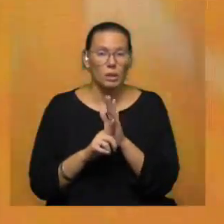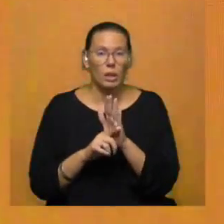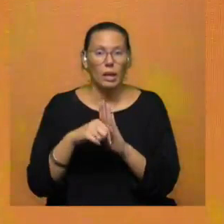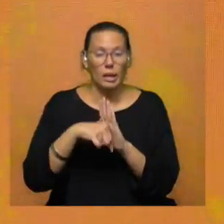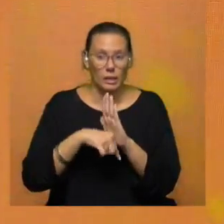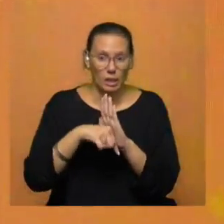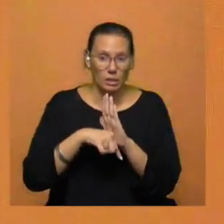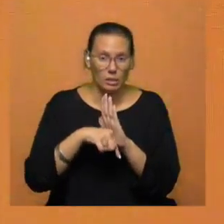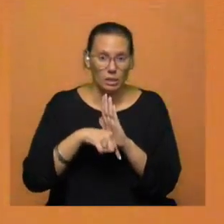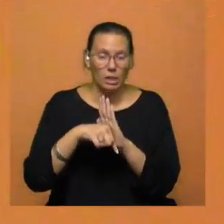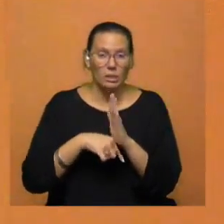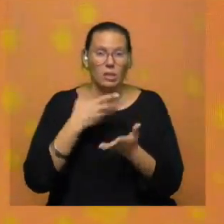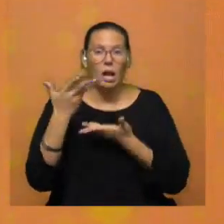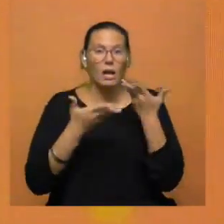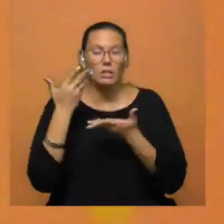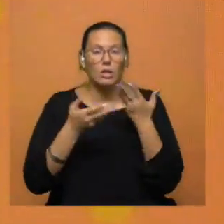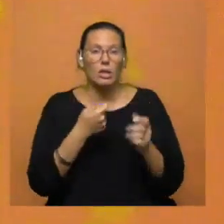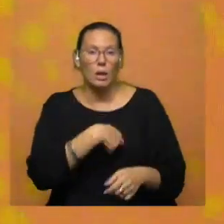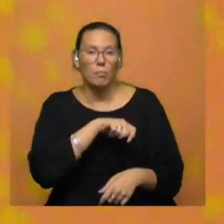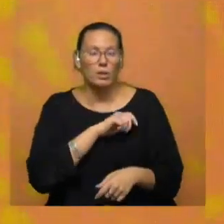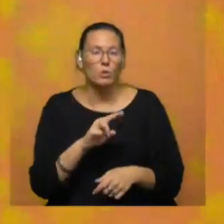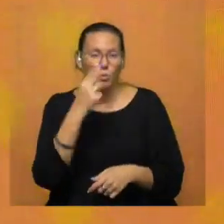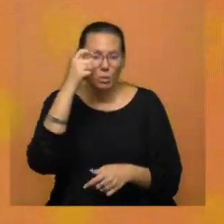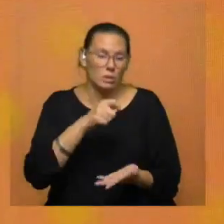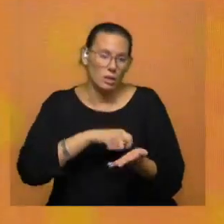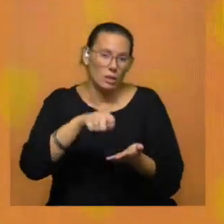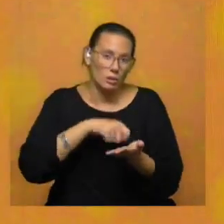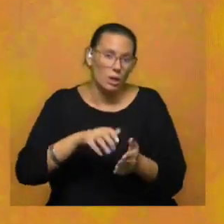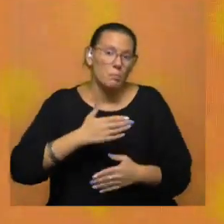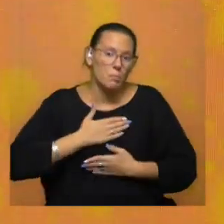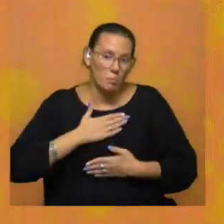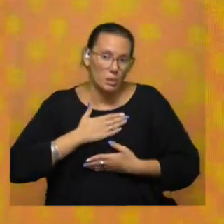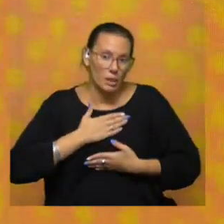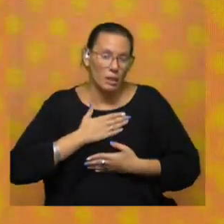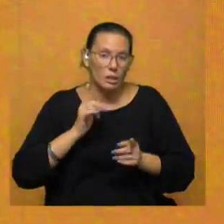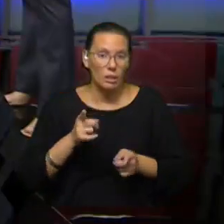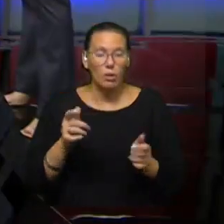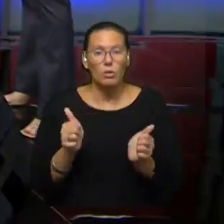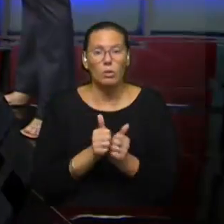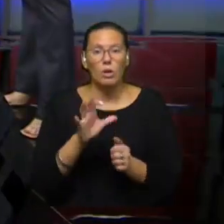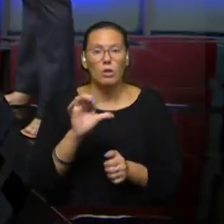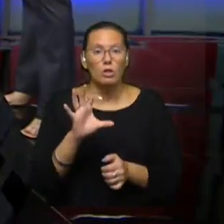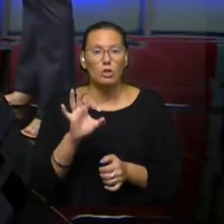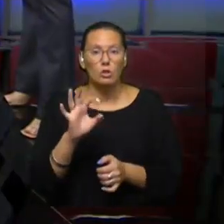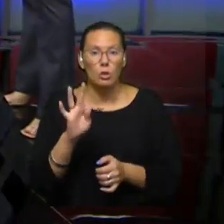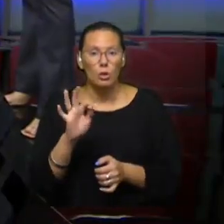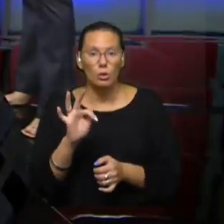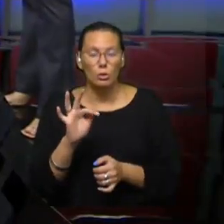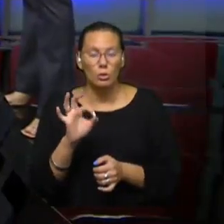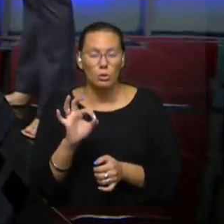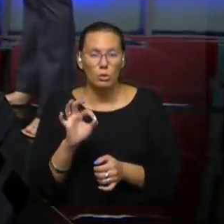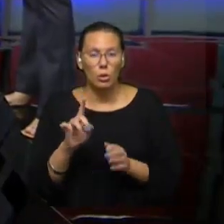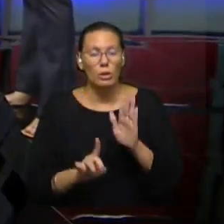canciones en español, en uruguayo, las composiciones mías y varias de ellas con Felipe Soto también. Y el lado B